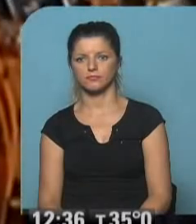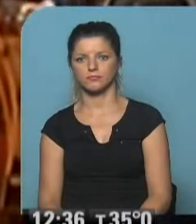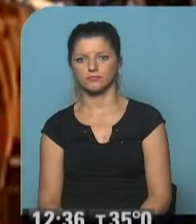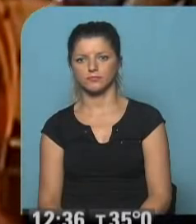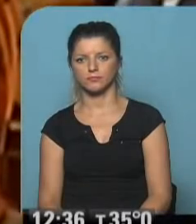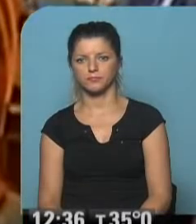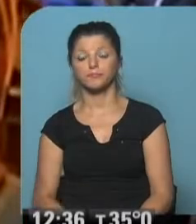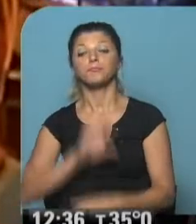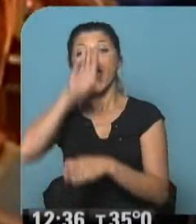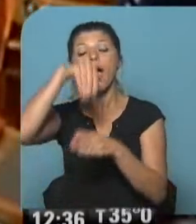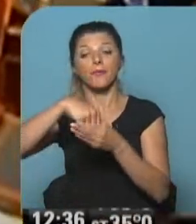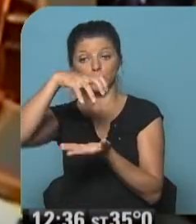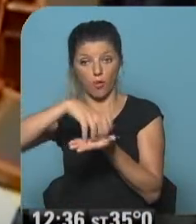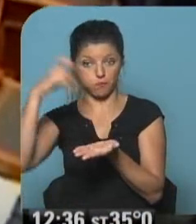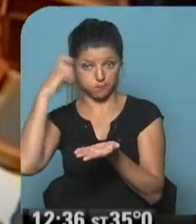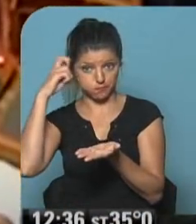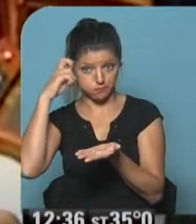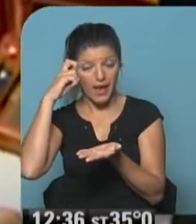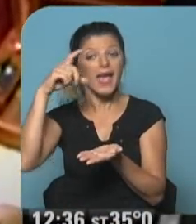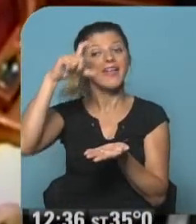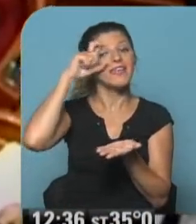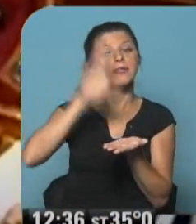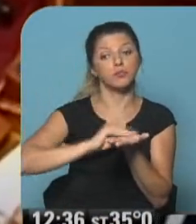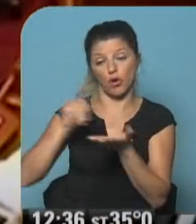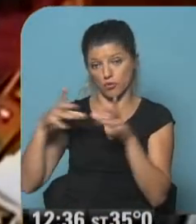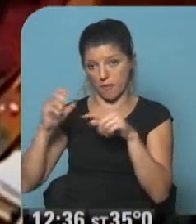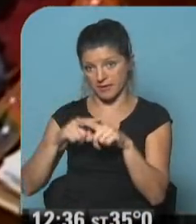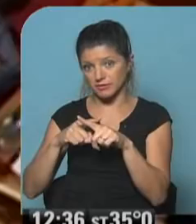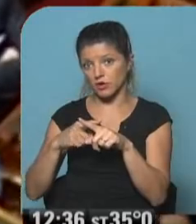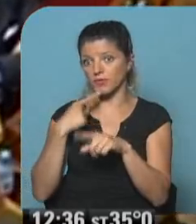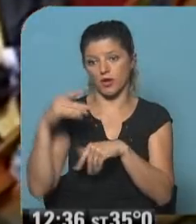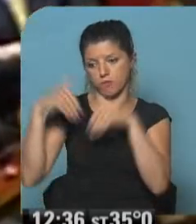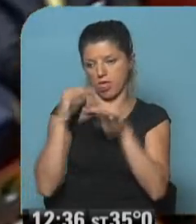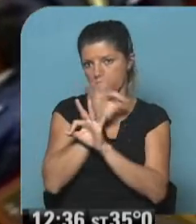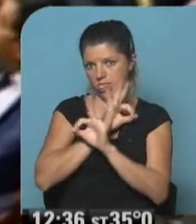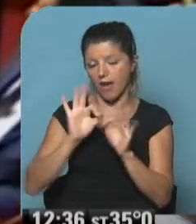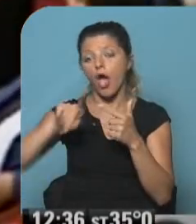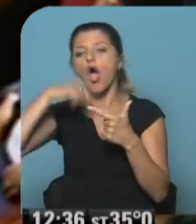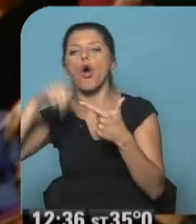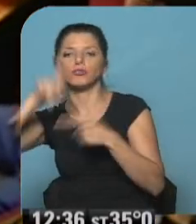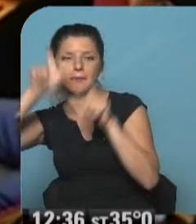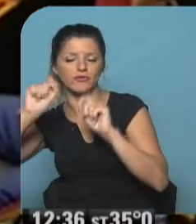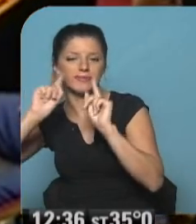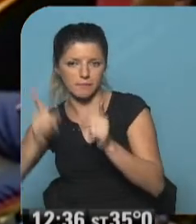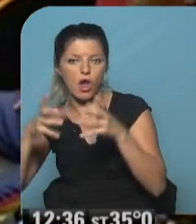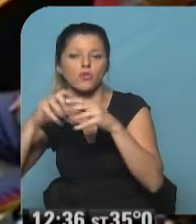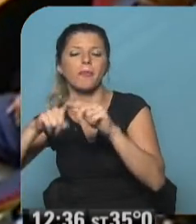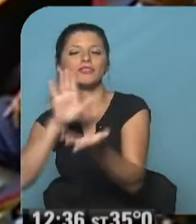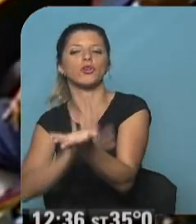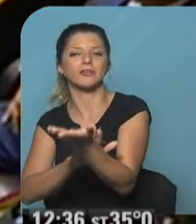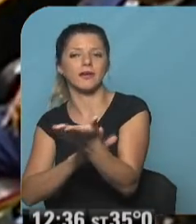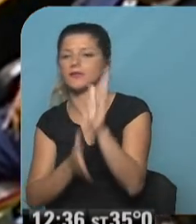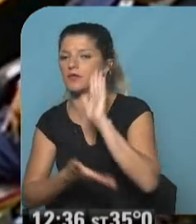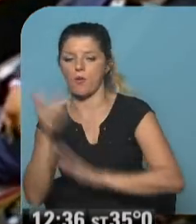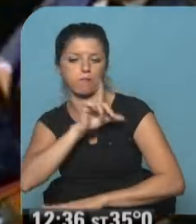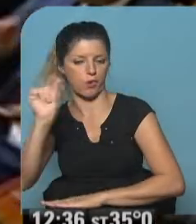En el Congreso se abstuvieron 10 diputados fujimoristas, sin sus votos, a los que se sumaron otros congresistas de izquierda que se retiraron